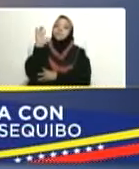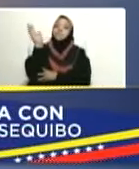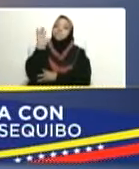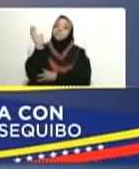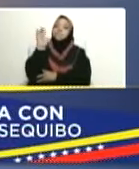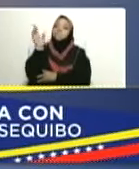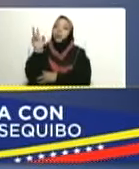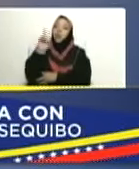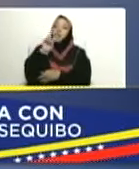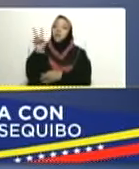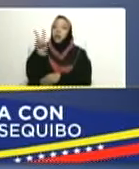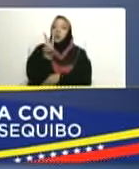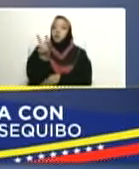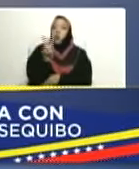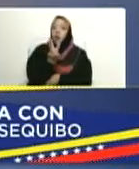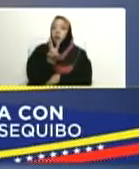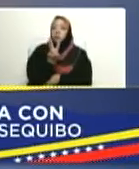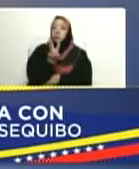del país.